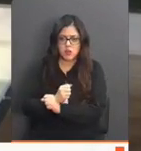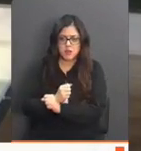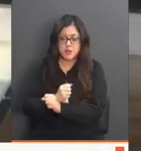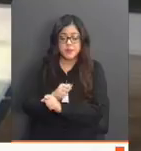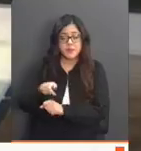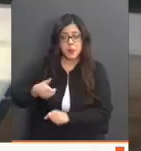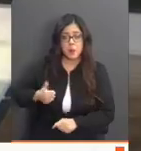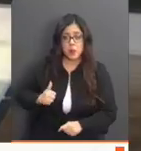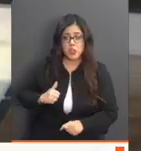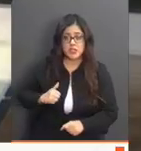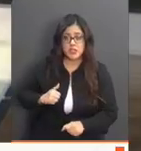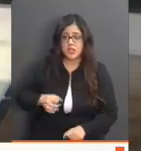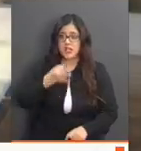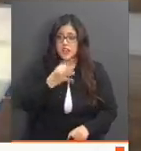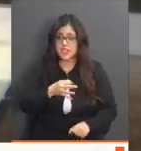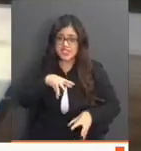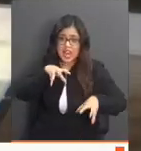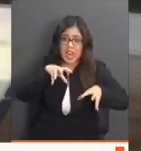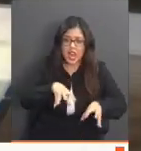policía descartó una agresión.